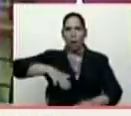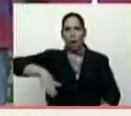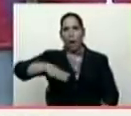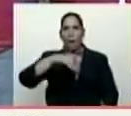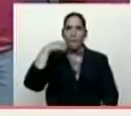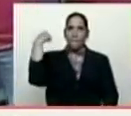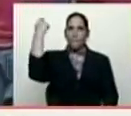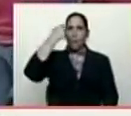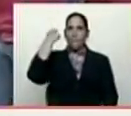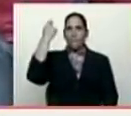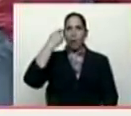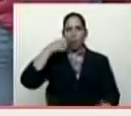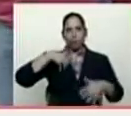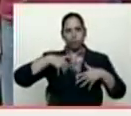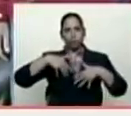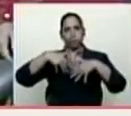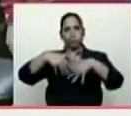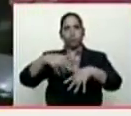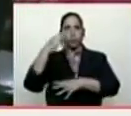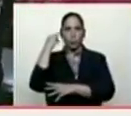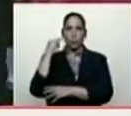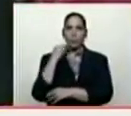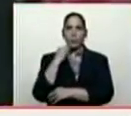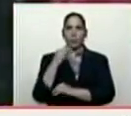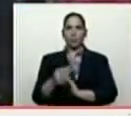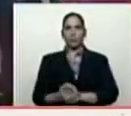viva el ejército bolivariano!